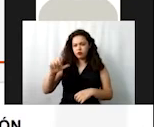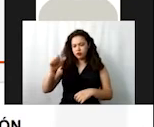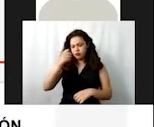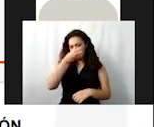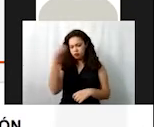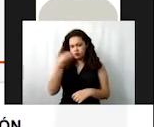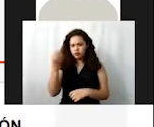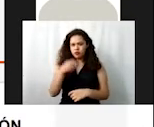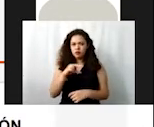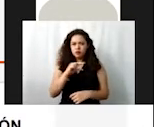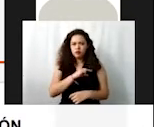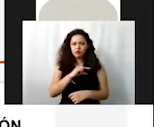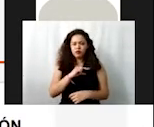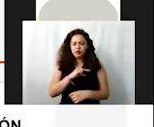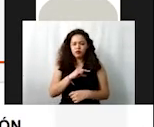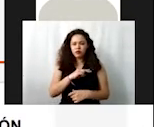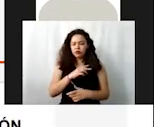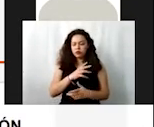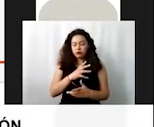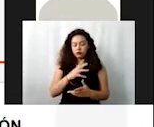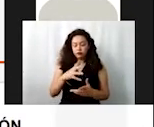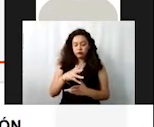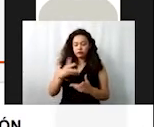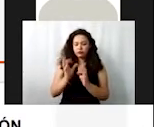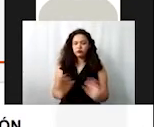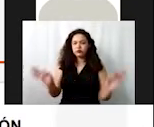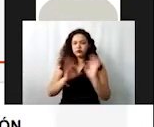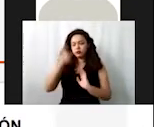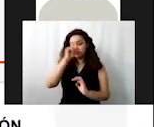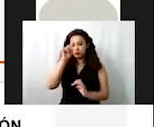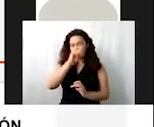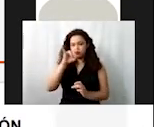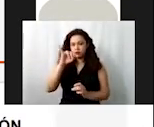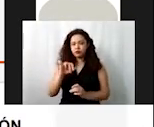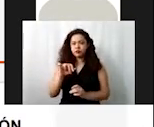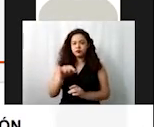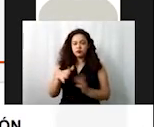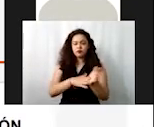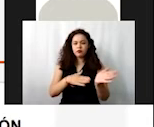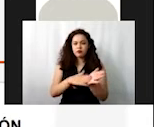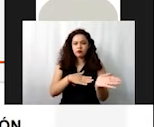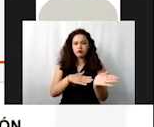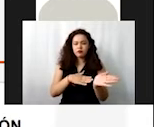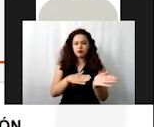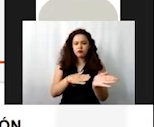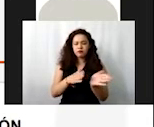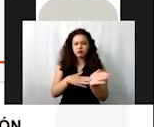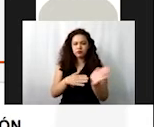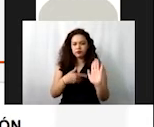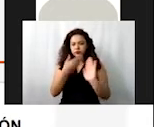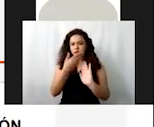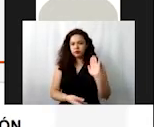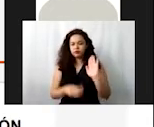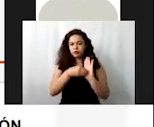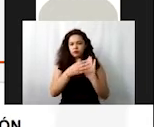privadas, pero es importante y se recomienda que sí existan estos documentos o este apartado donde